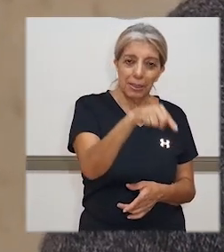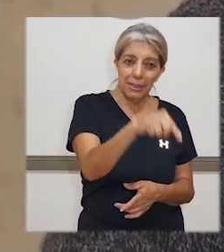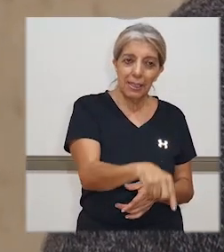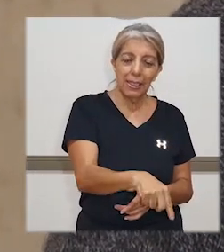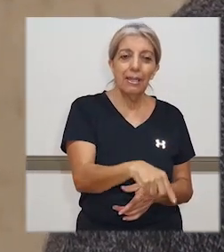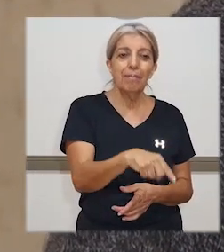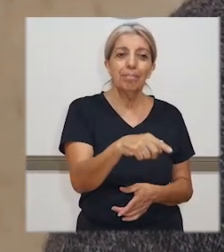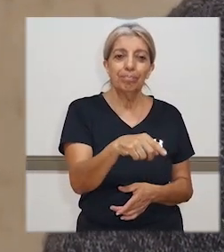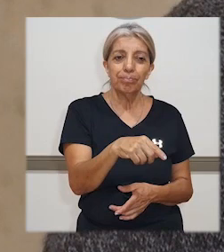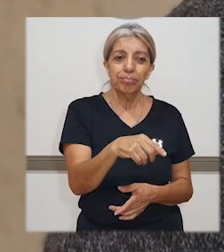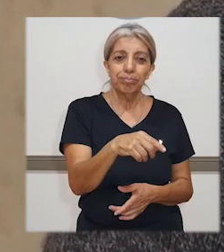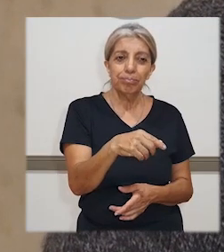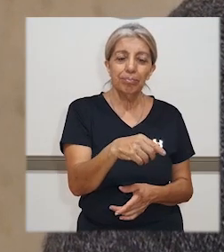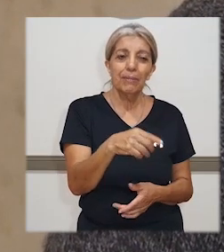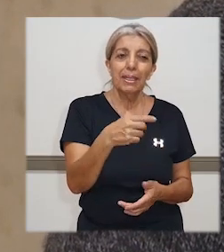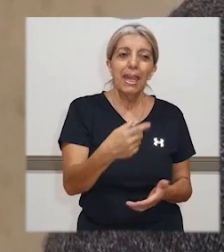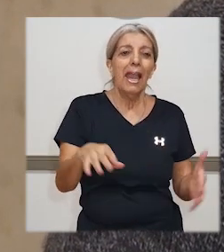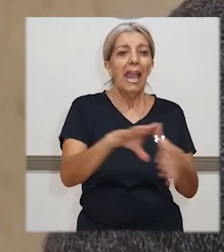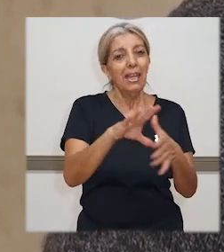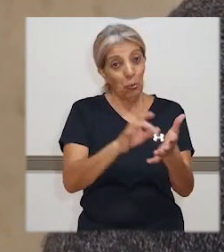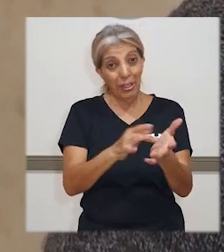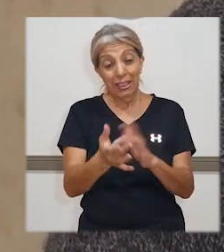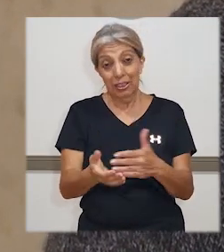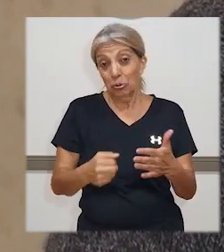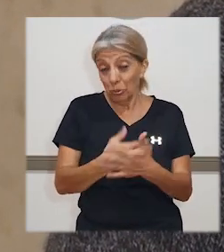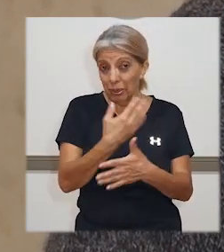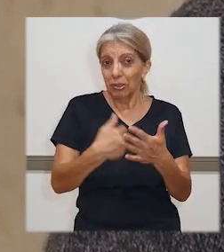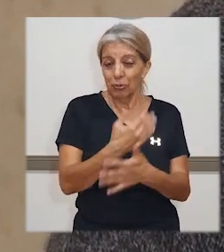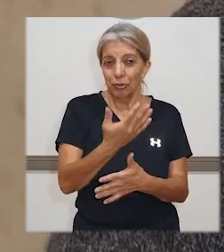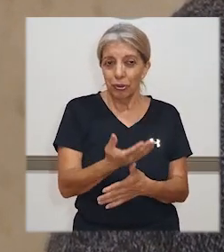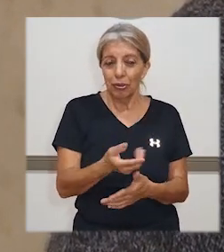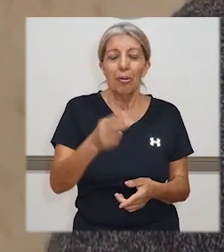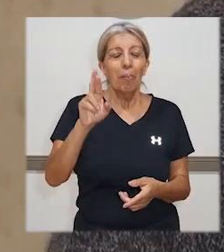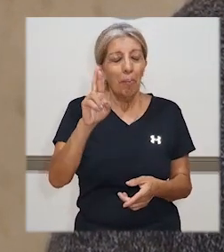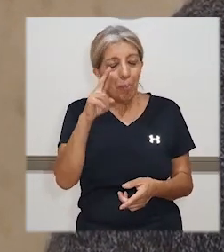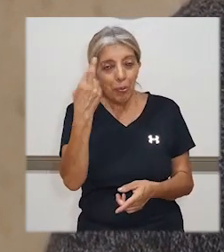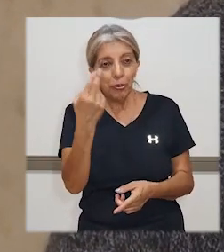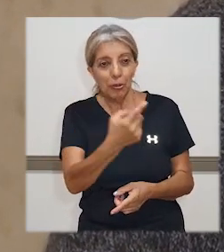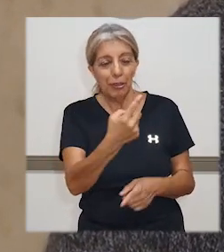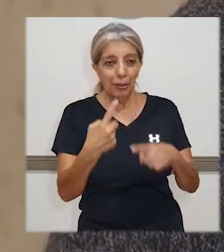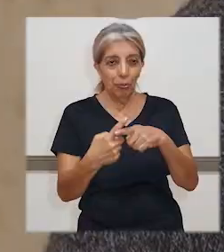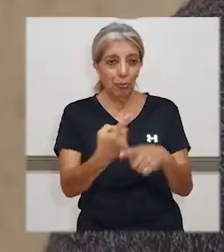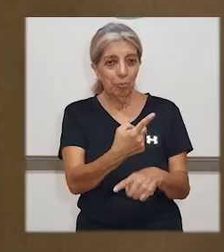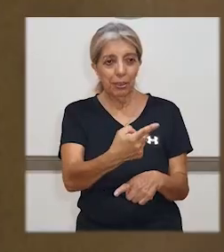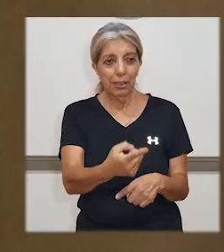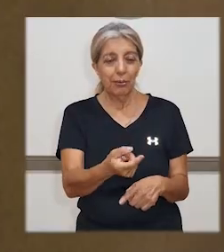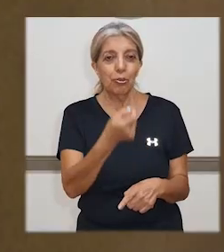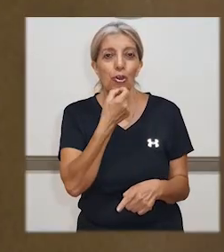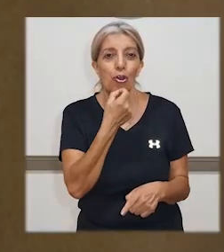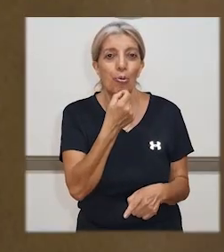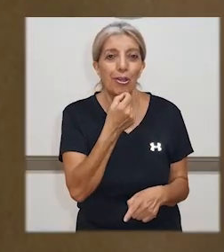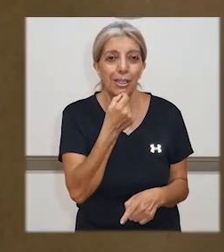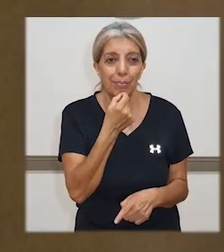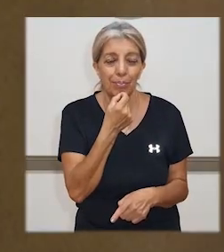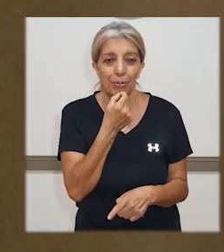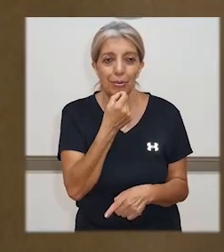porque también Cristo padeció por ustedes y les dejó un ejemplo a fin de que sigan sus huellas.